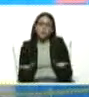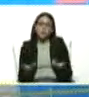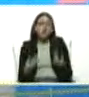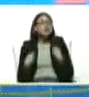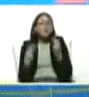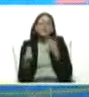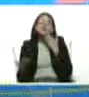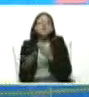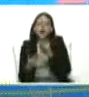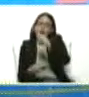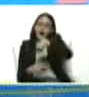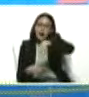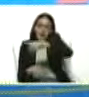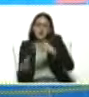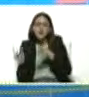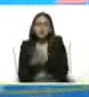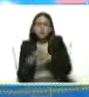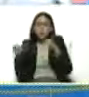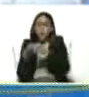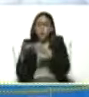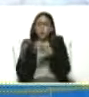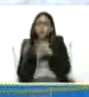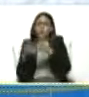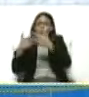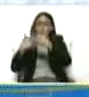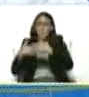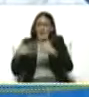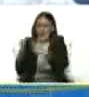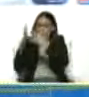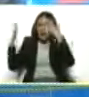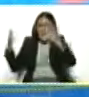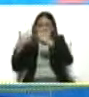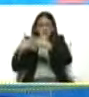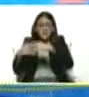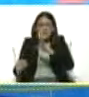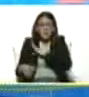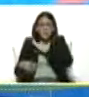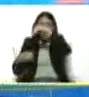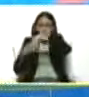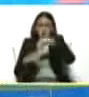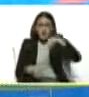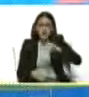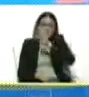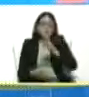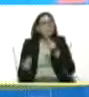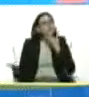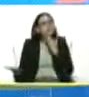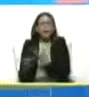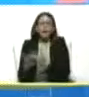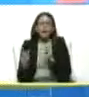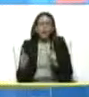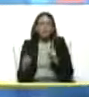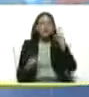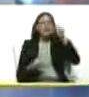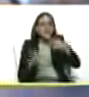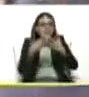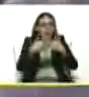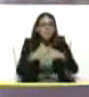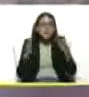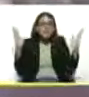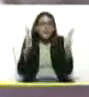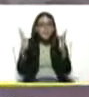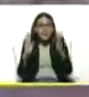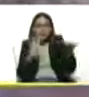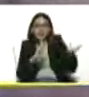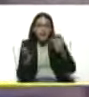empresariado venezolano, a los grandes, a los grandotes, le agradezco, a los medianos que están